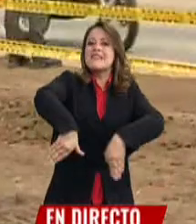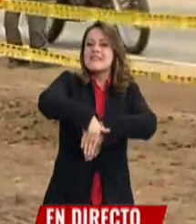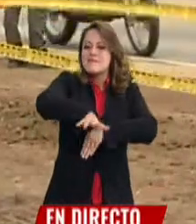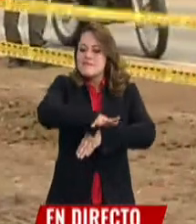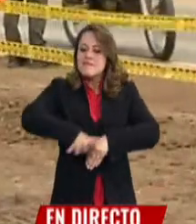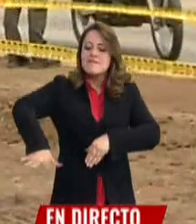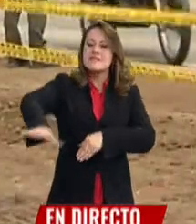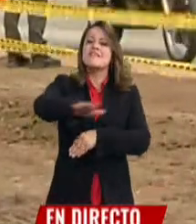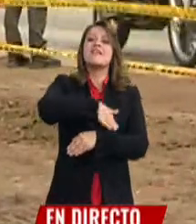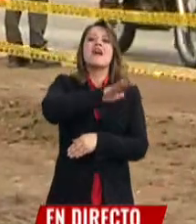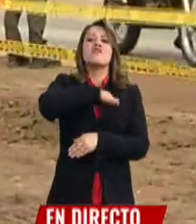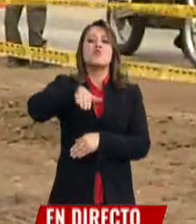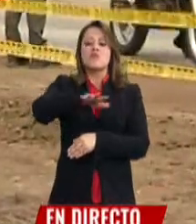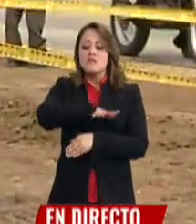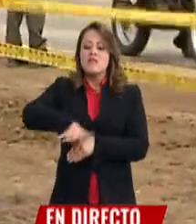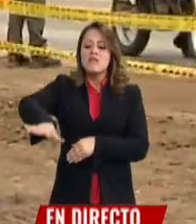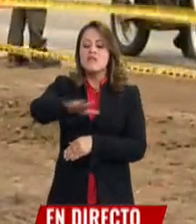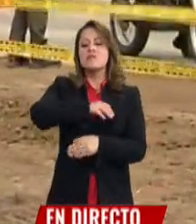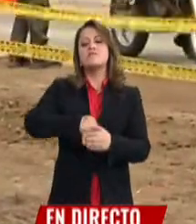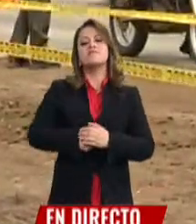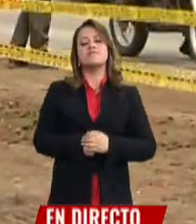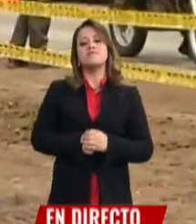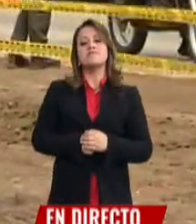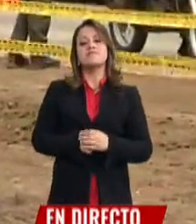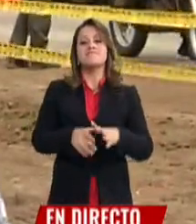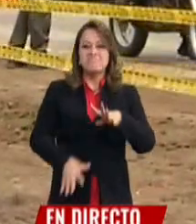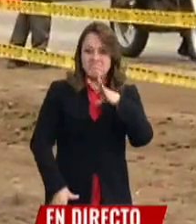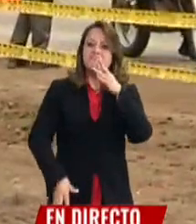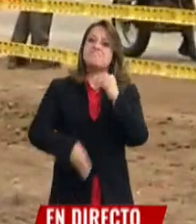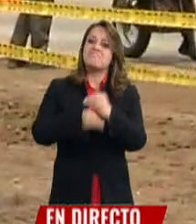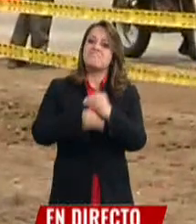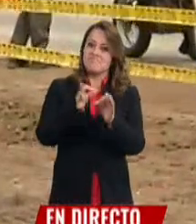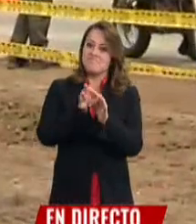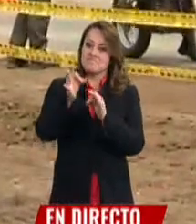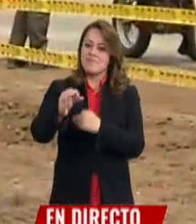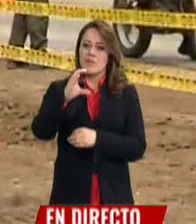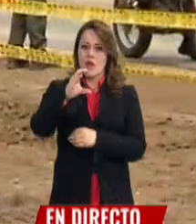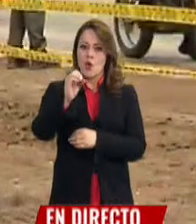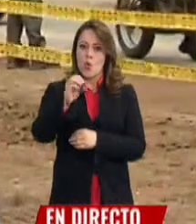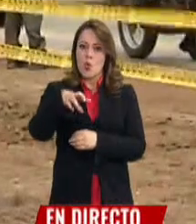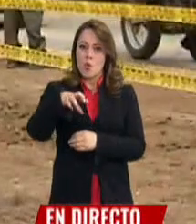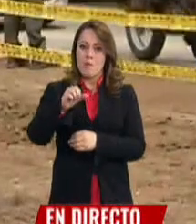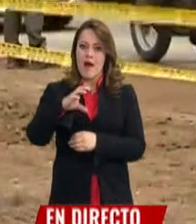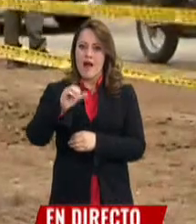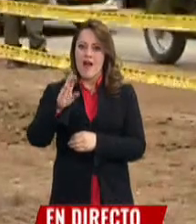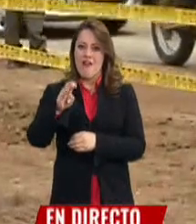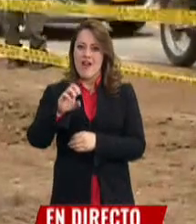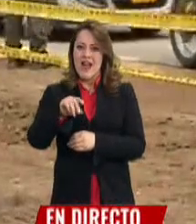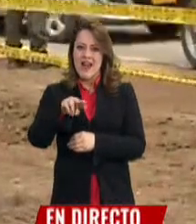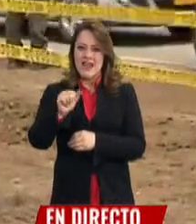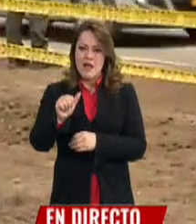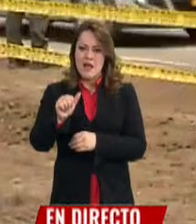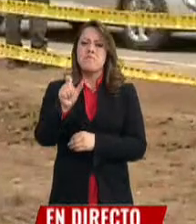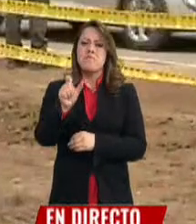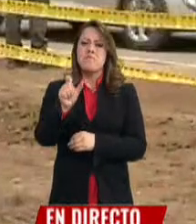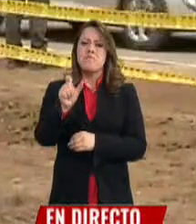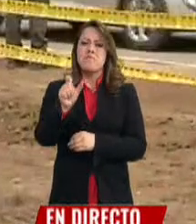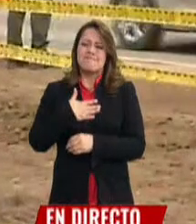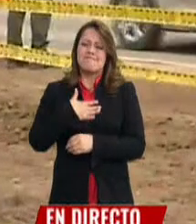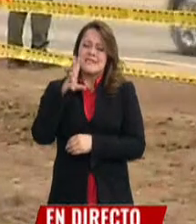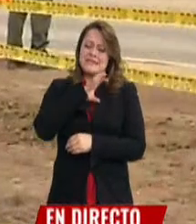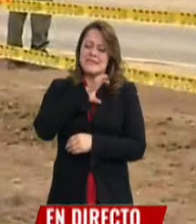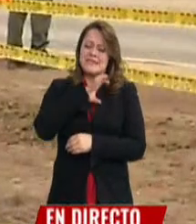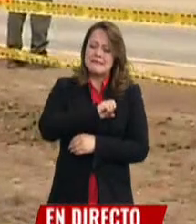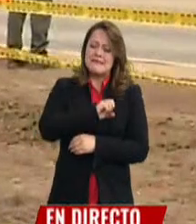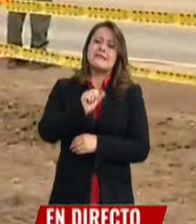del país. Y pues para despedirme les cuento que en el municipio de Copacabana fue decretada la calamidad de luto por 10